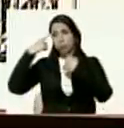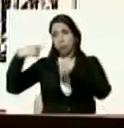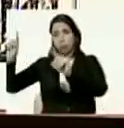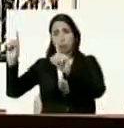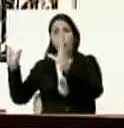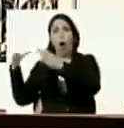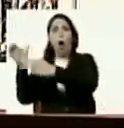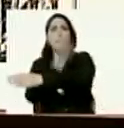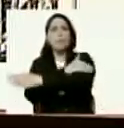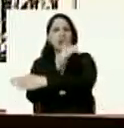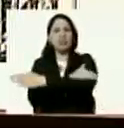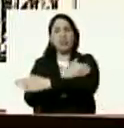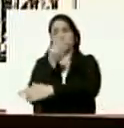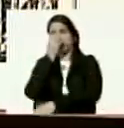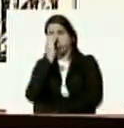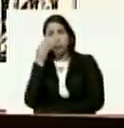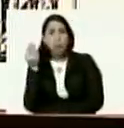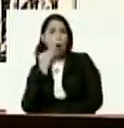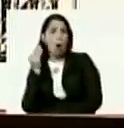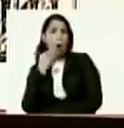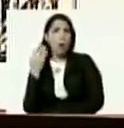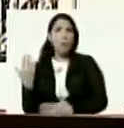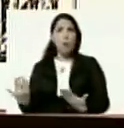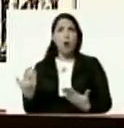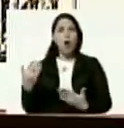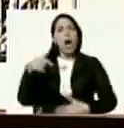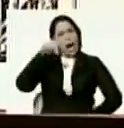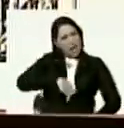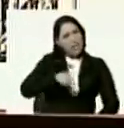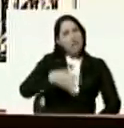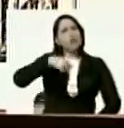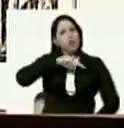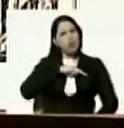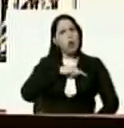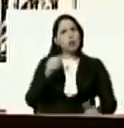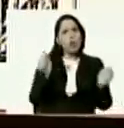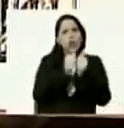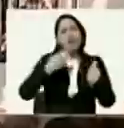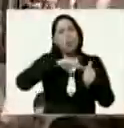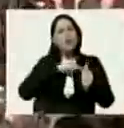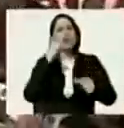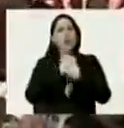su payasada, acá nosotros con nuestro trabajo diario,